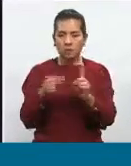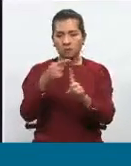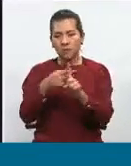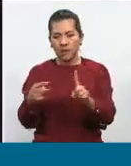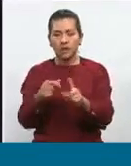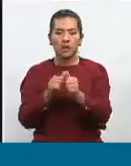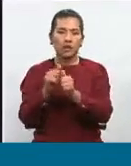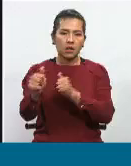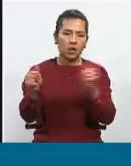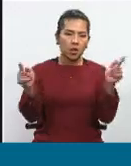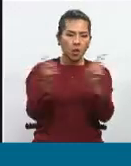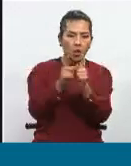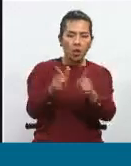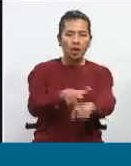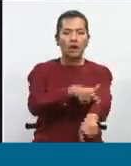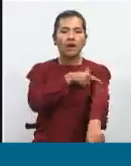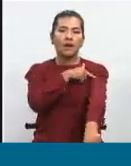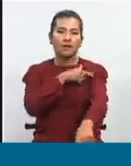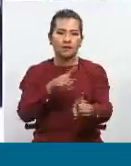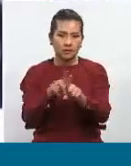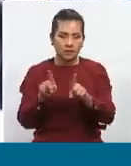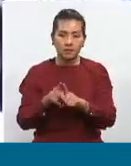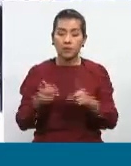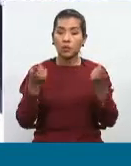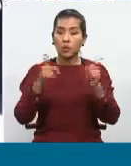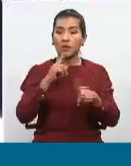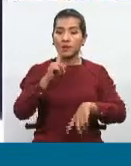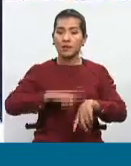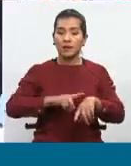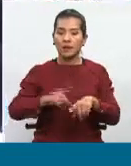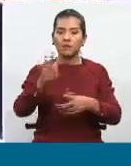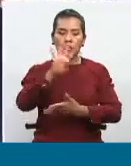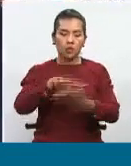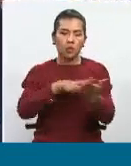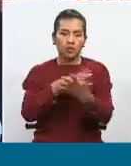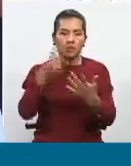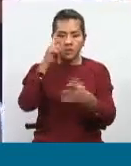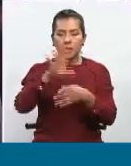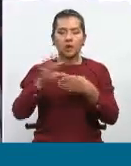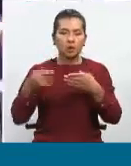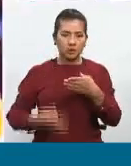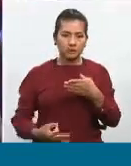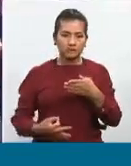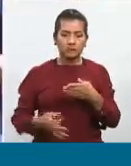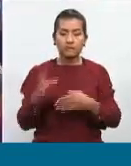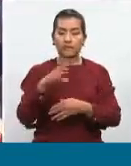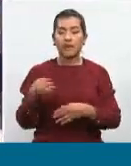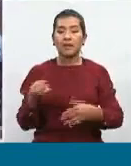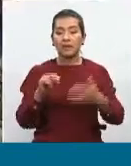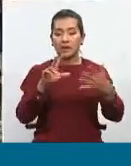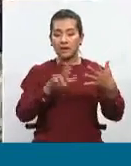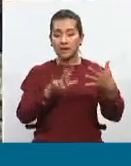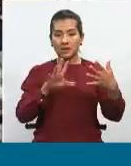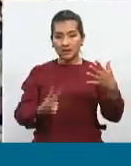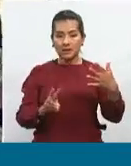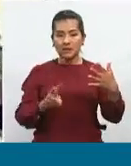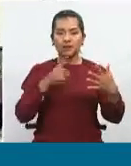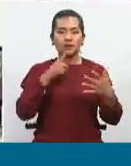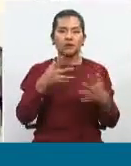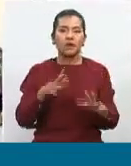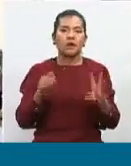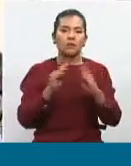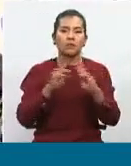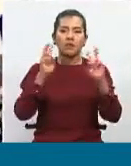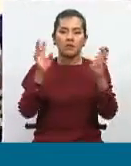plazo y también, en su momento, generando cronogramas para su cumplimiento. Y la 36 se relaciona a la